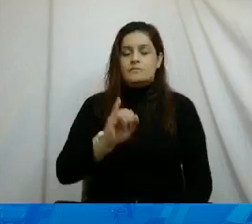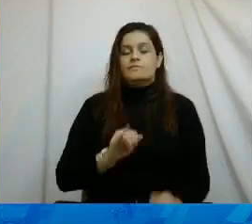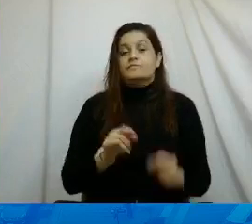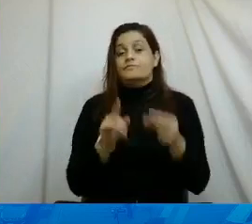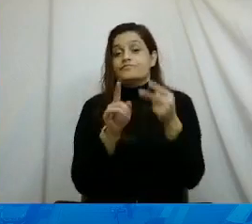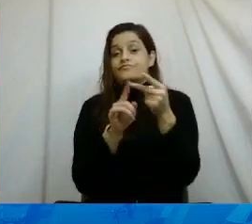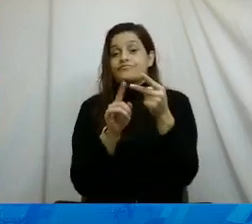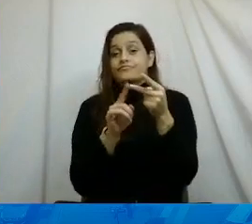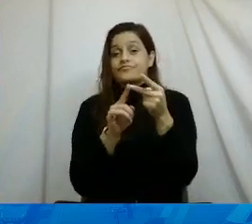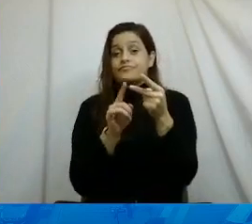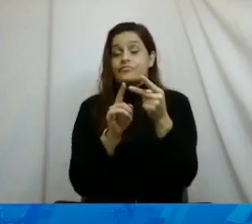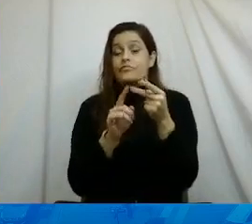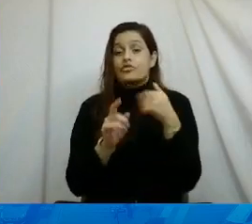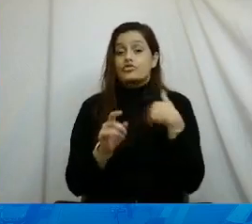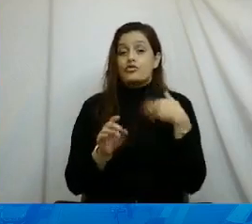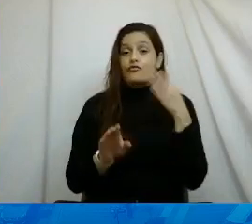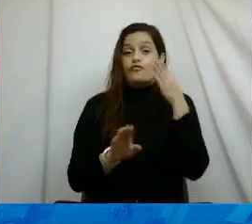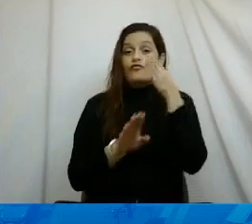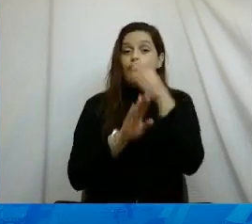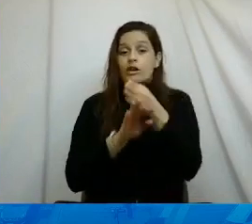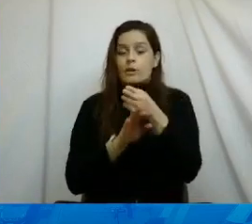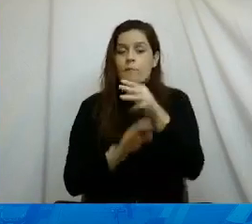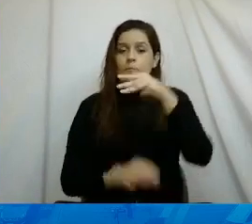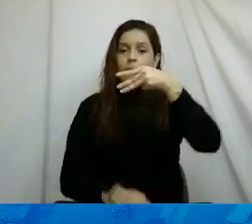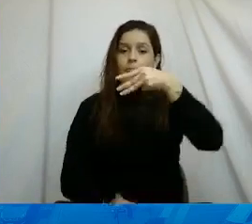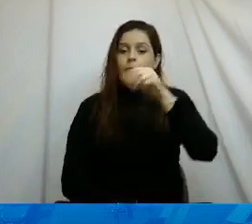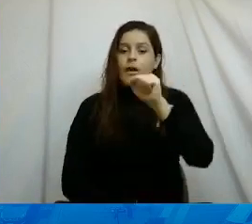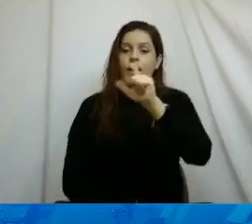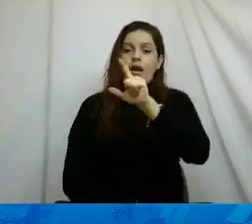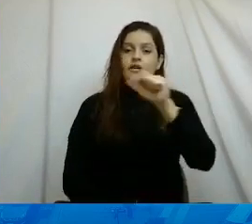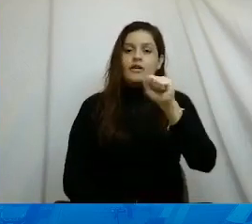estuve en el sector de Mayarauco,